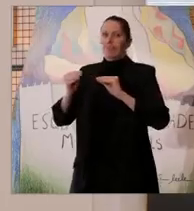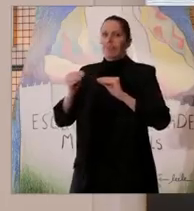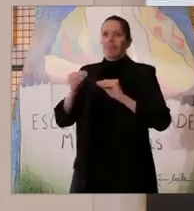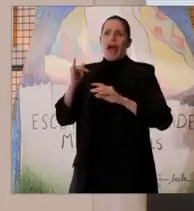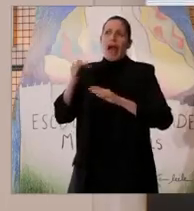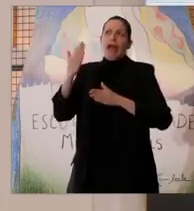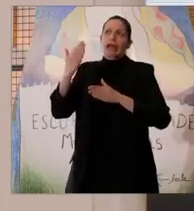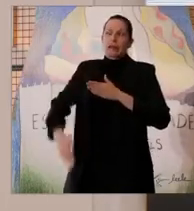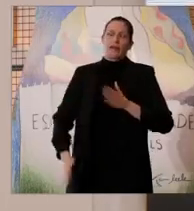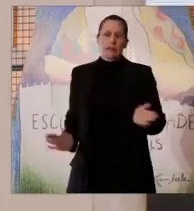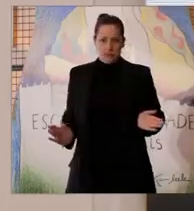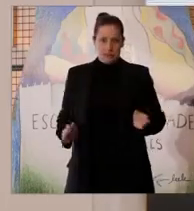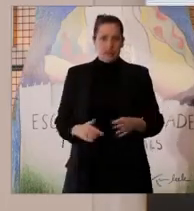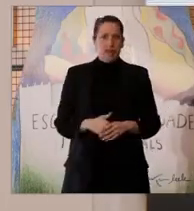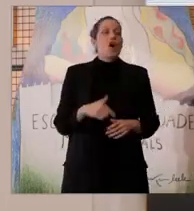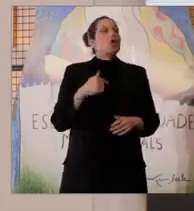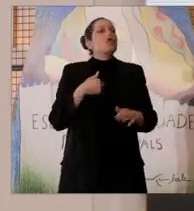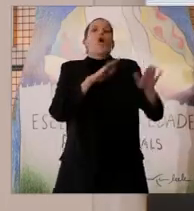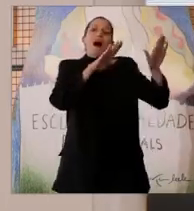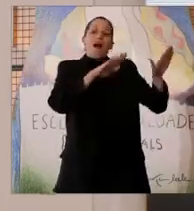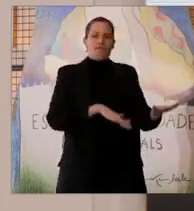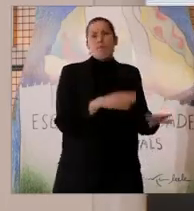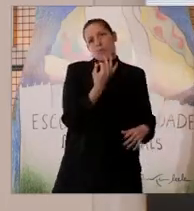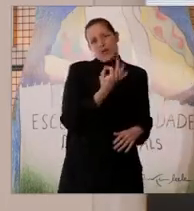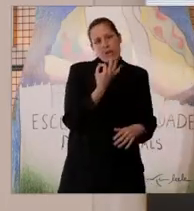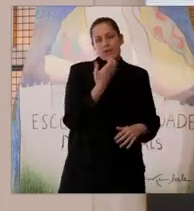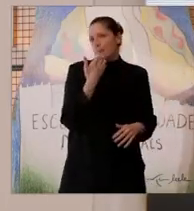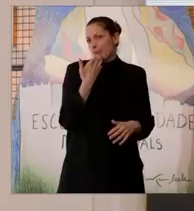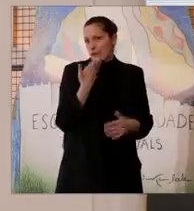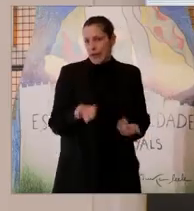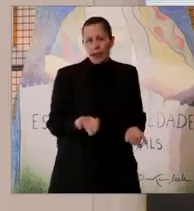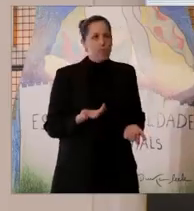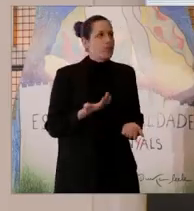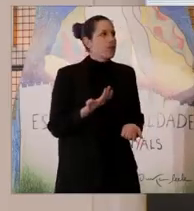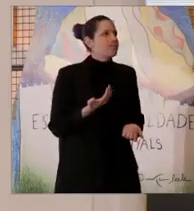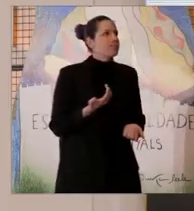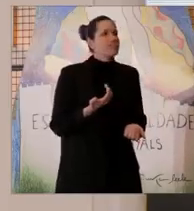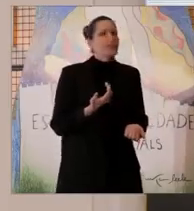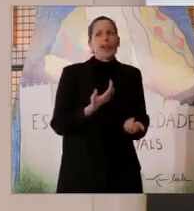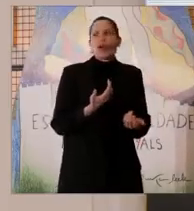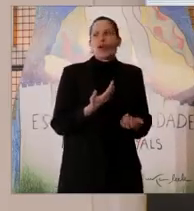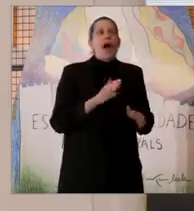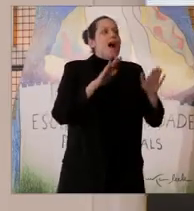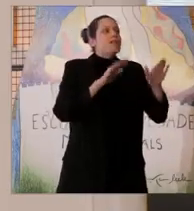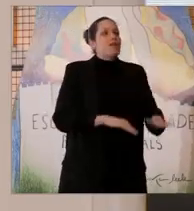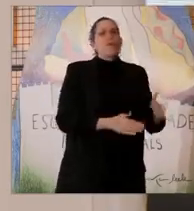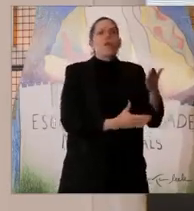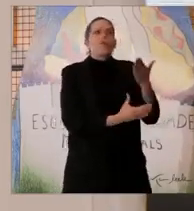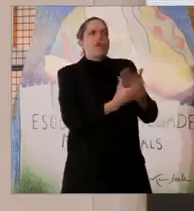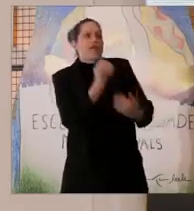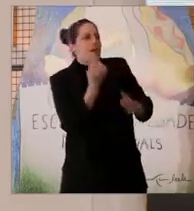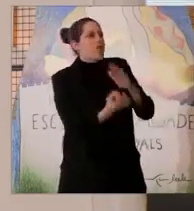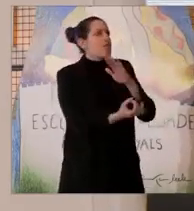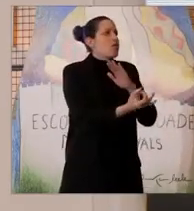a ciertos yo de lo que estoy a favor es de que hubiera Alguna algún tipo de federación en este país o de asociación que obligara a los